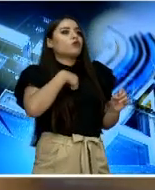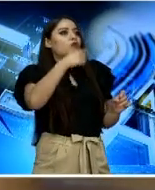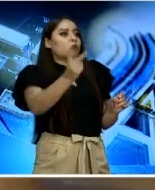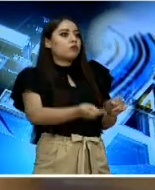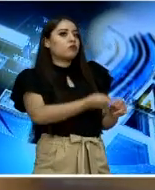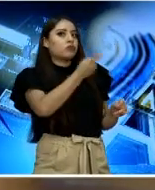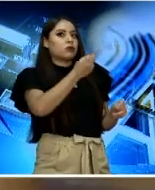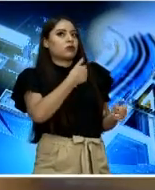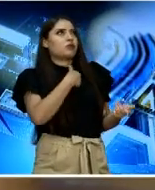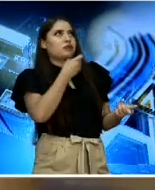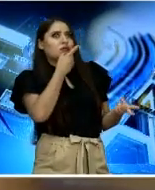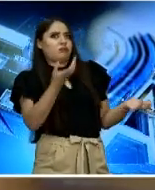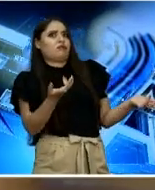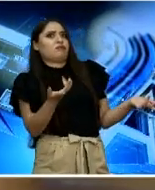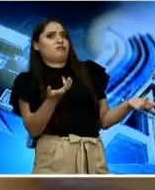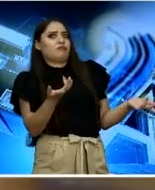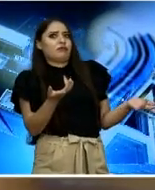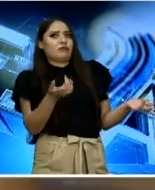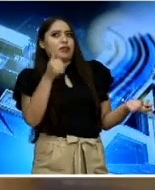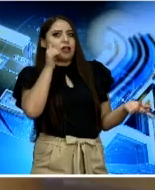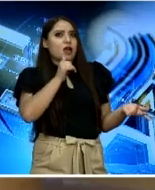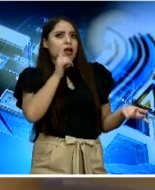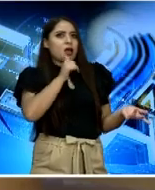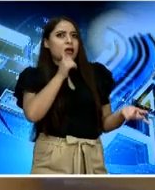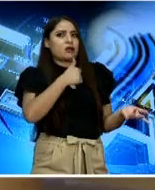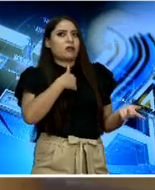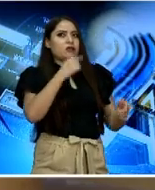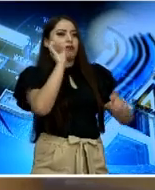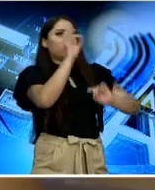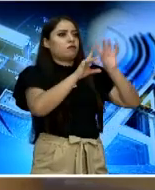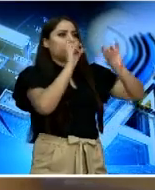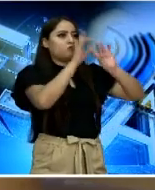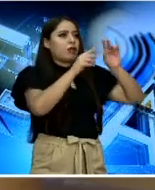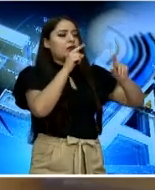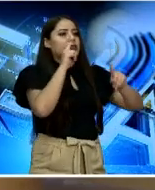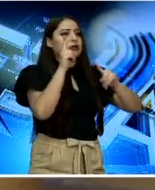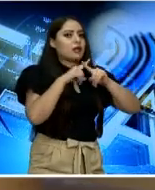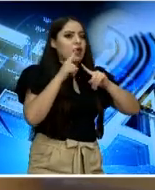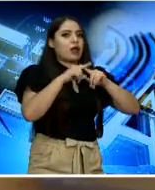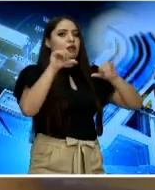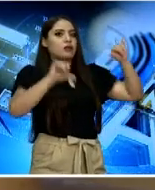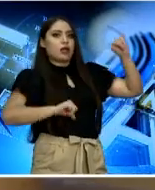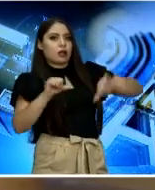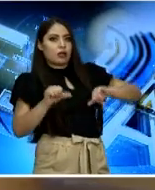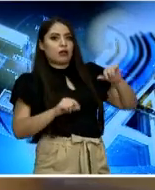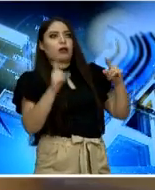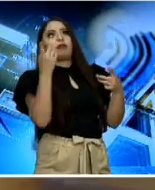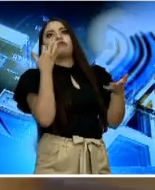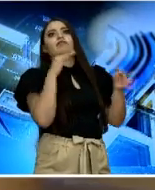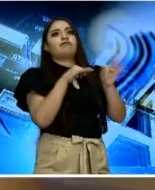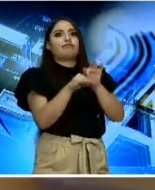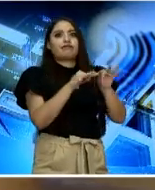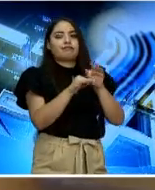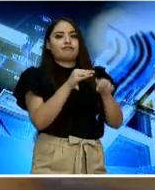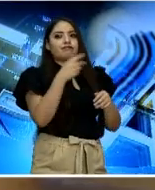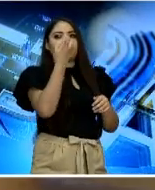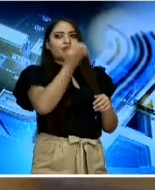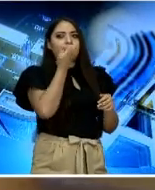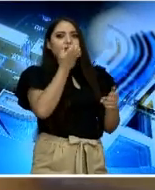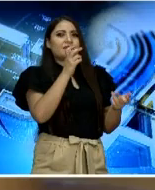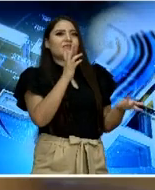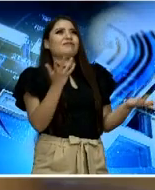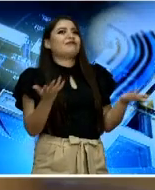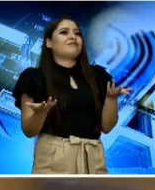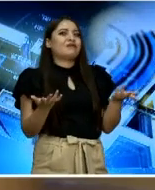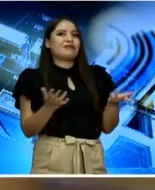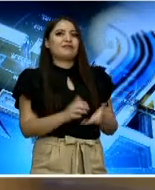todo... Siempre me he reportado con ella con tareas, actividades y trabajos. Pues era... Es mi... ¿Cómo le...?